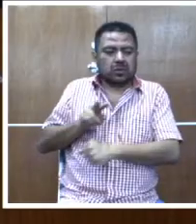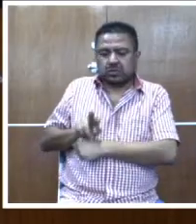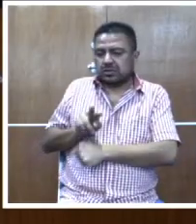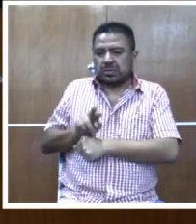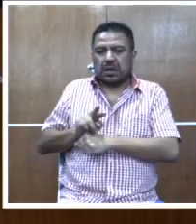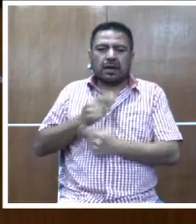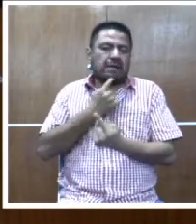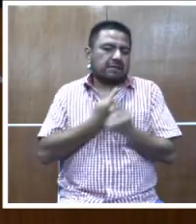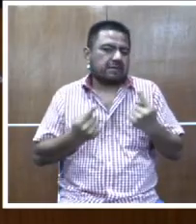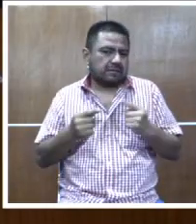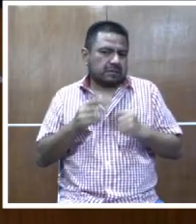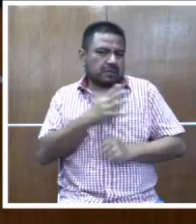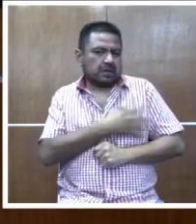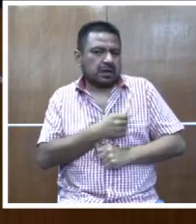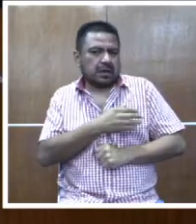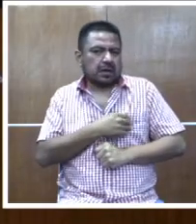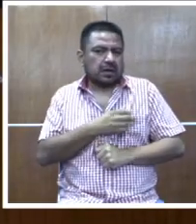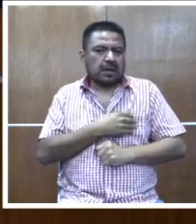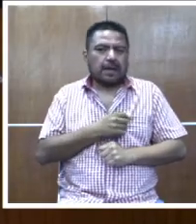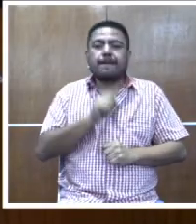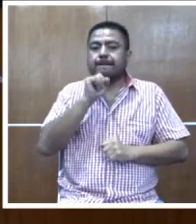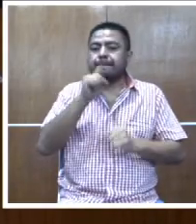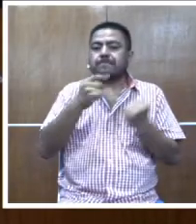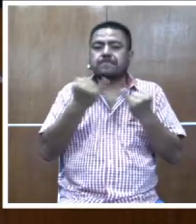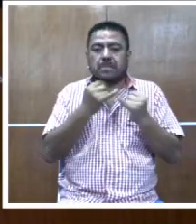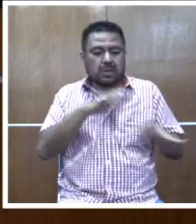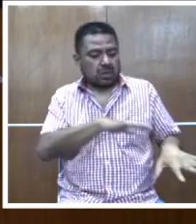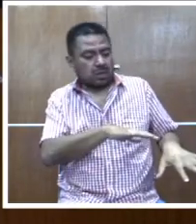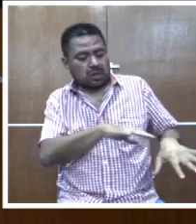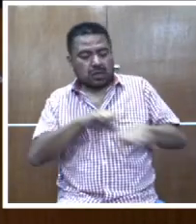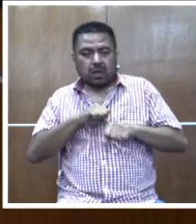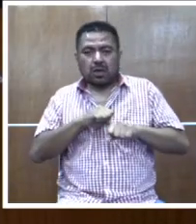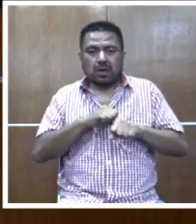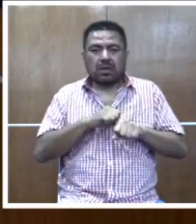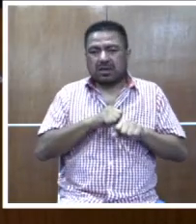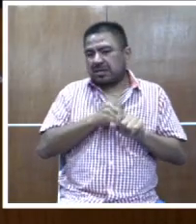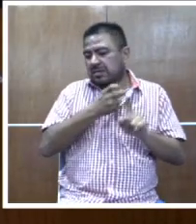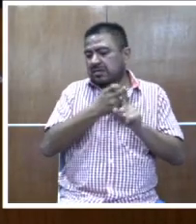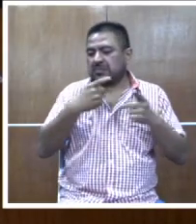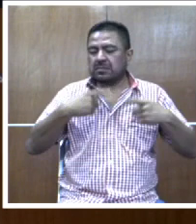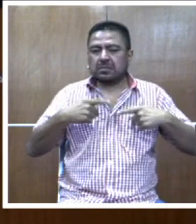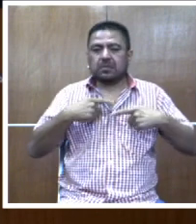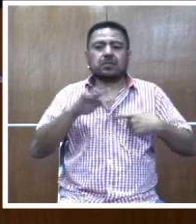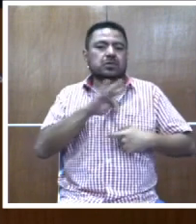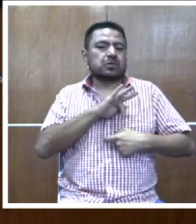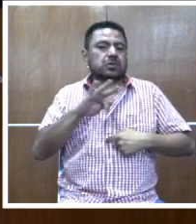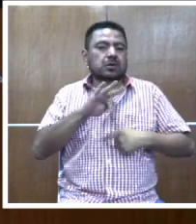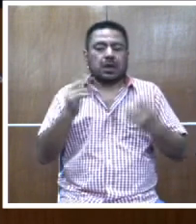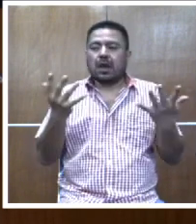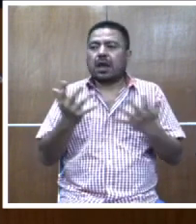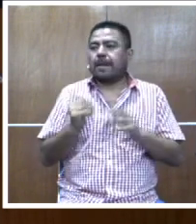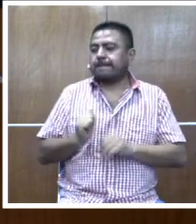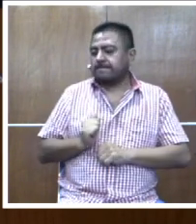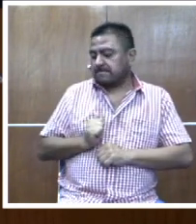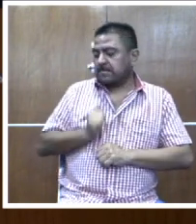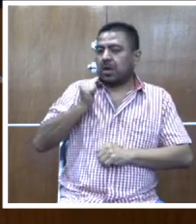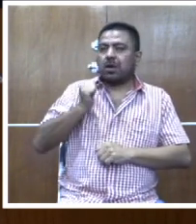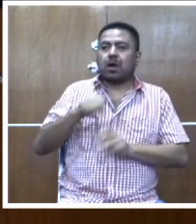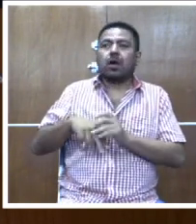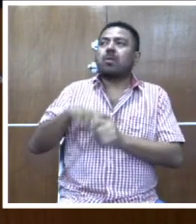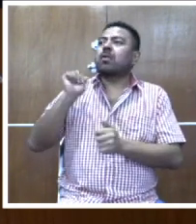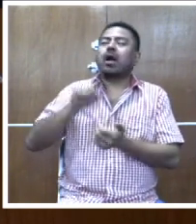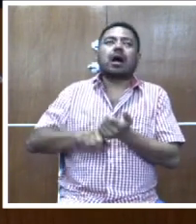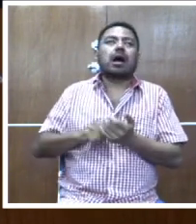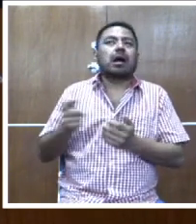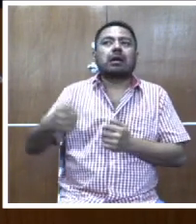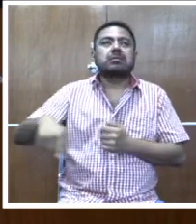o incapaz, y si la sustracción del menor o incapaz se realizara aprovechándose de la ausencia de